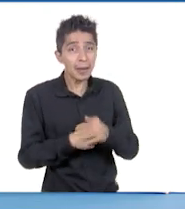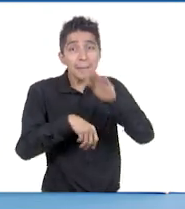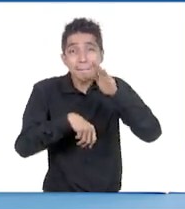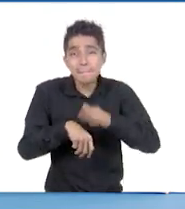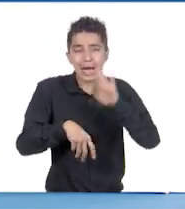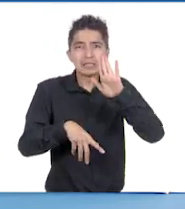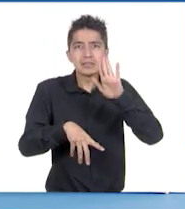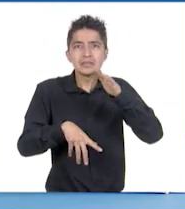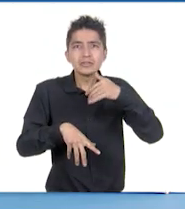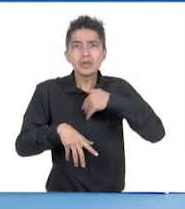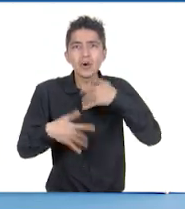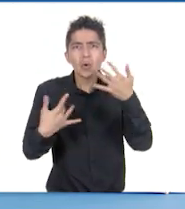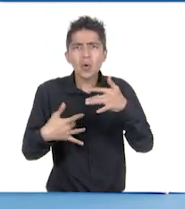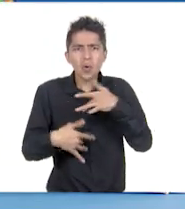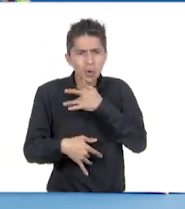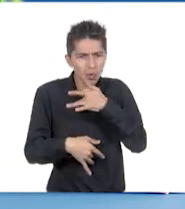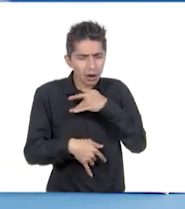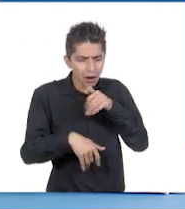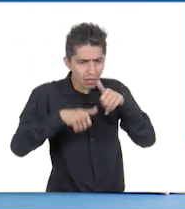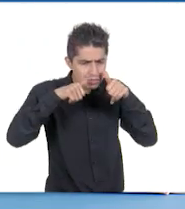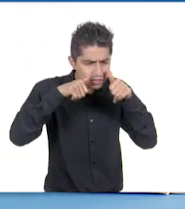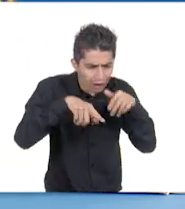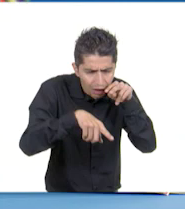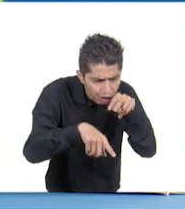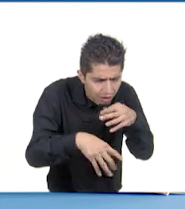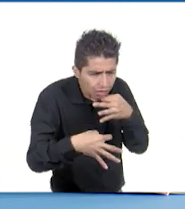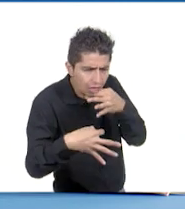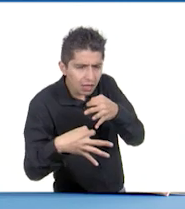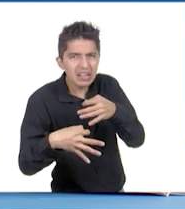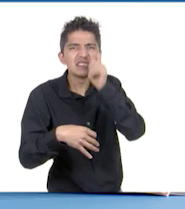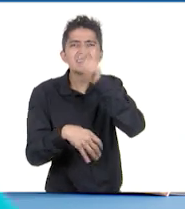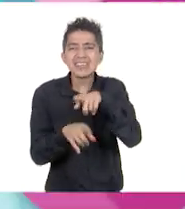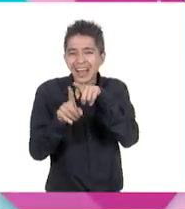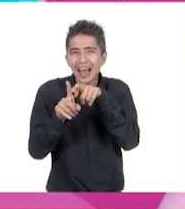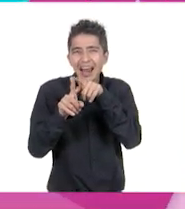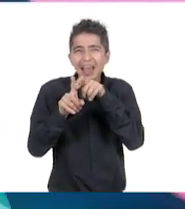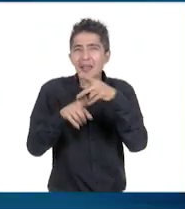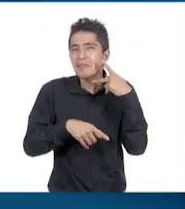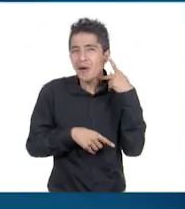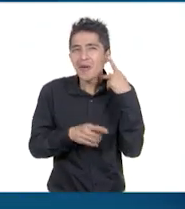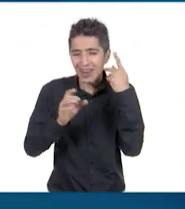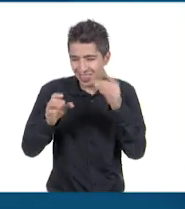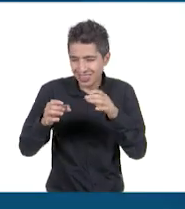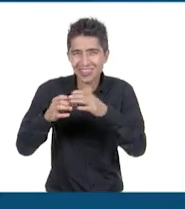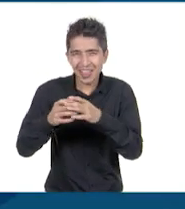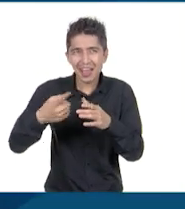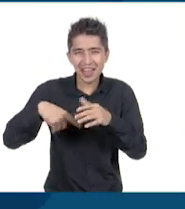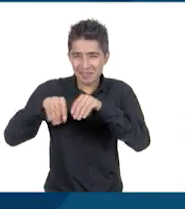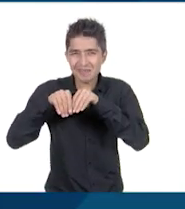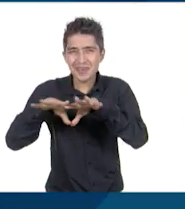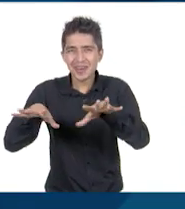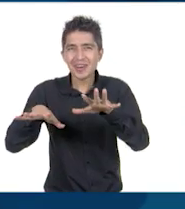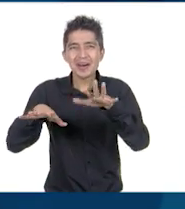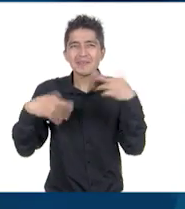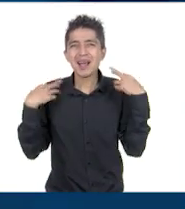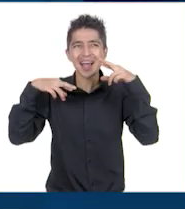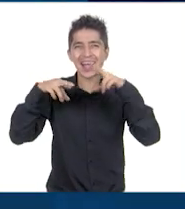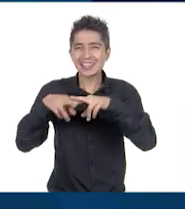más me ha llamado la atención han sido las caricaturas políticas que nos ha compartido la